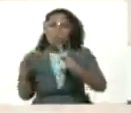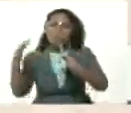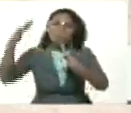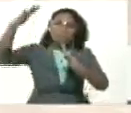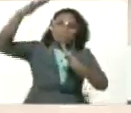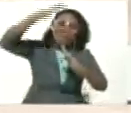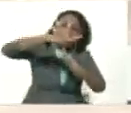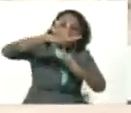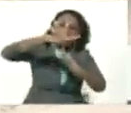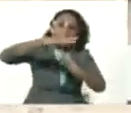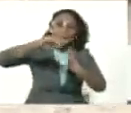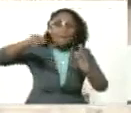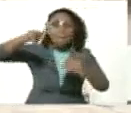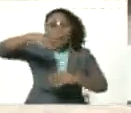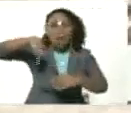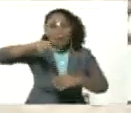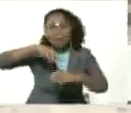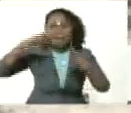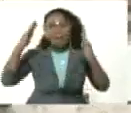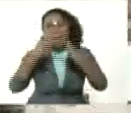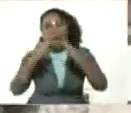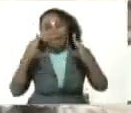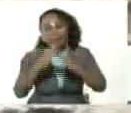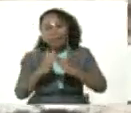tapió plazas, casas,